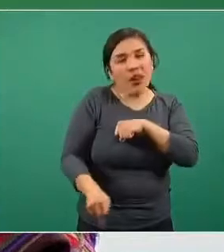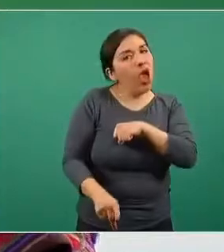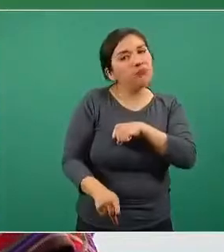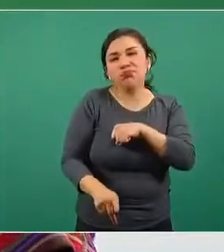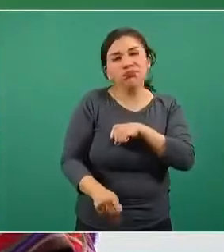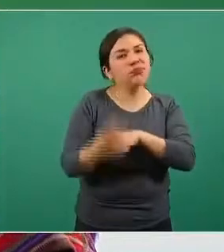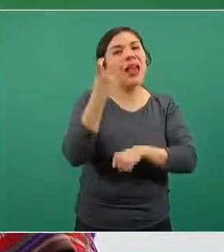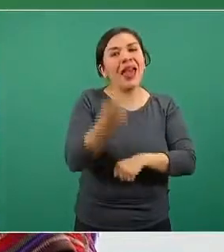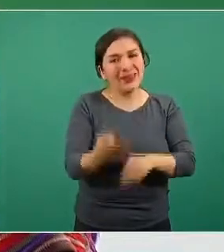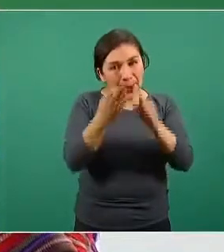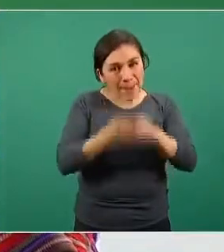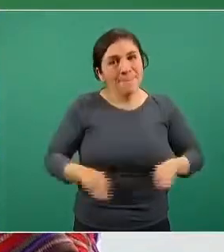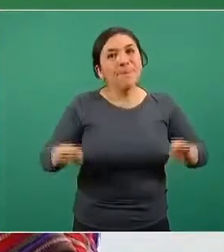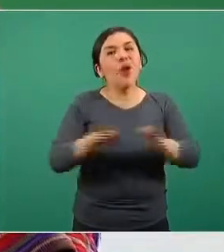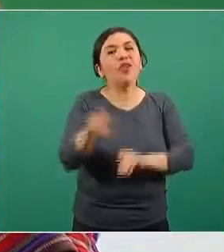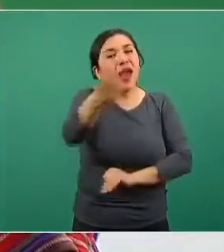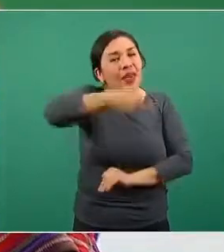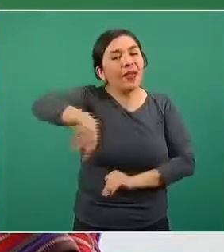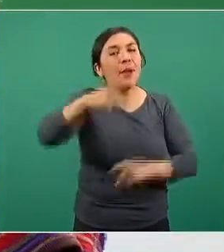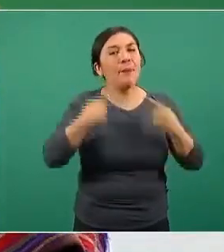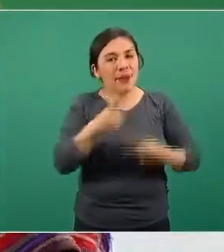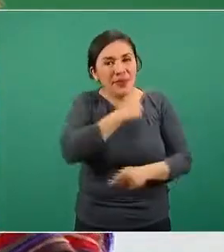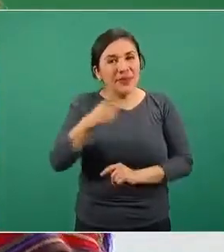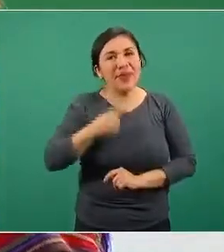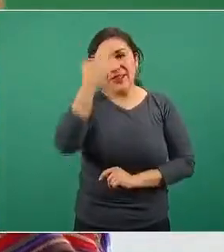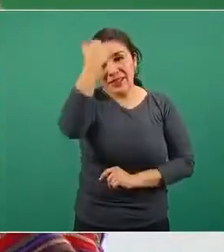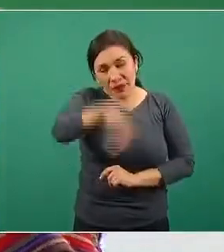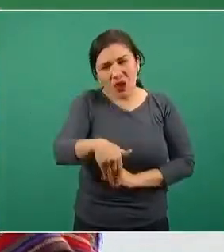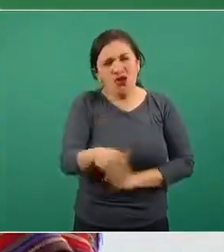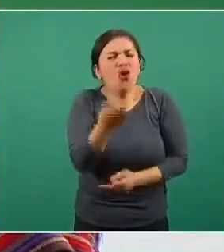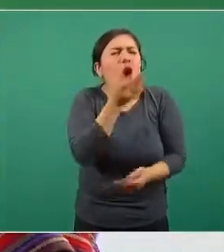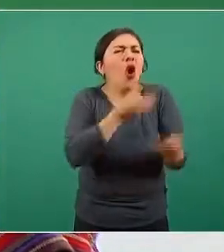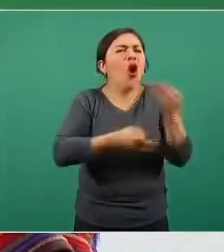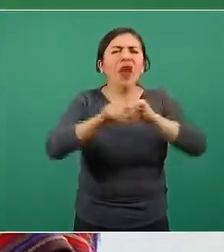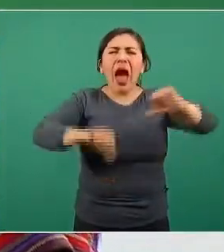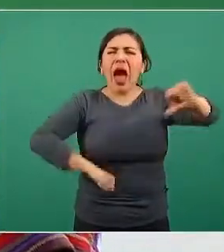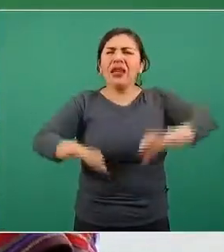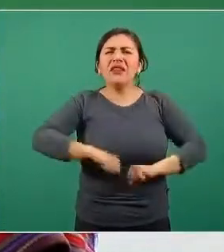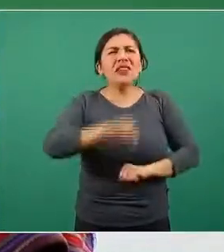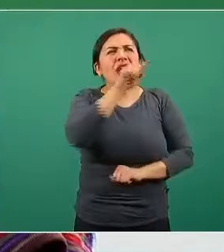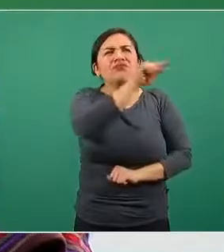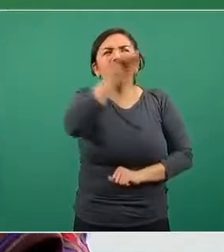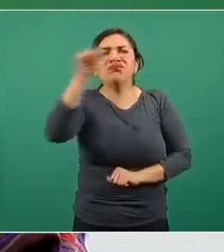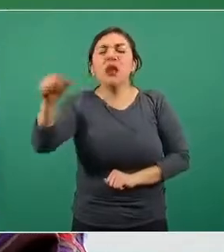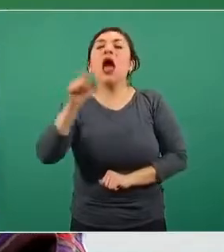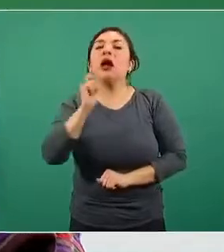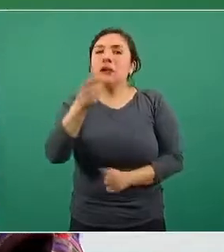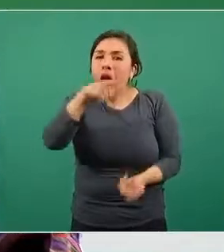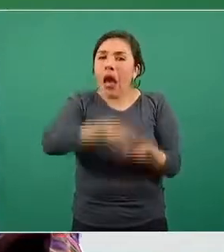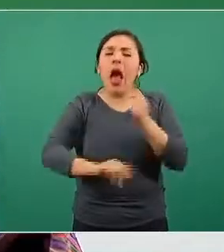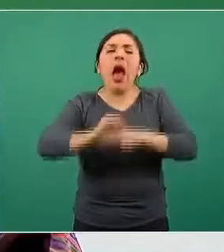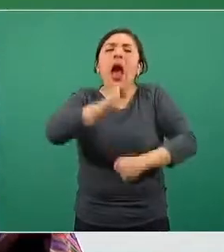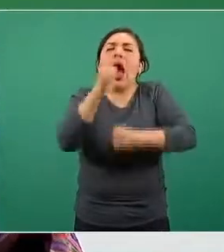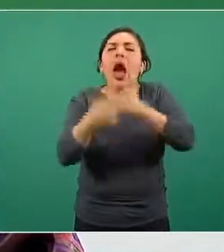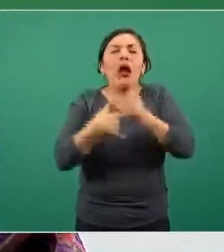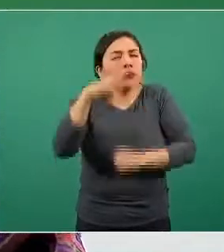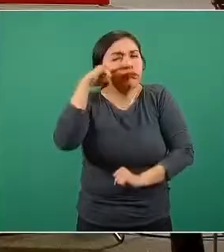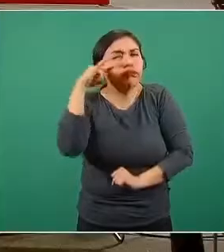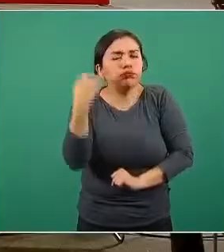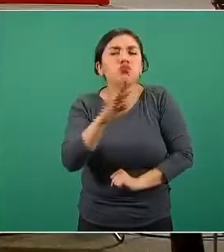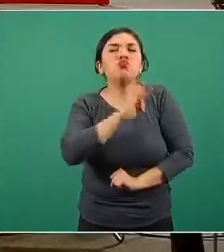también importante que la población lo conozca. Todas las acciones que tenemos implican cierto nivel de